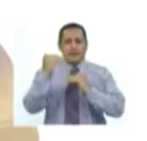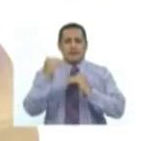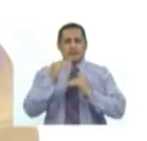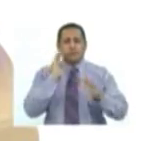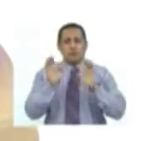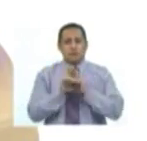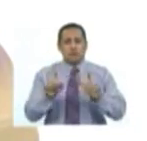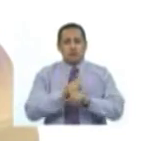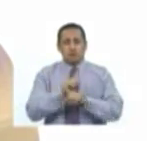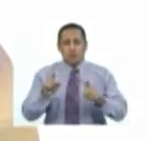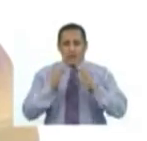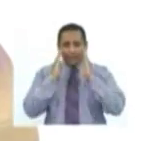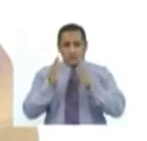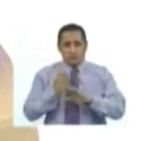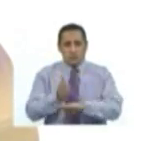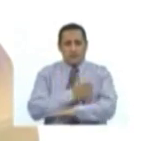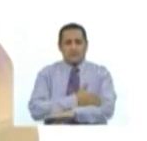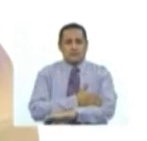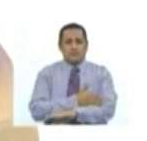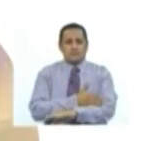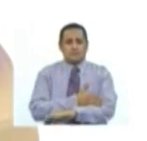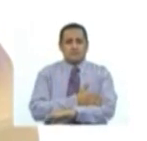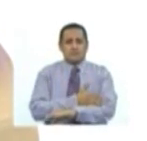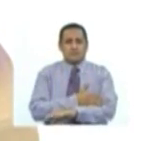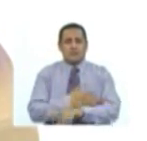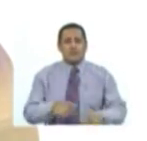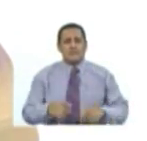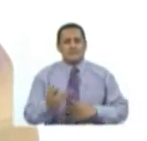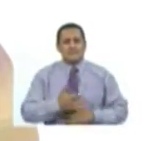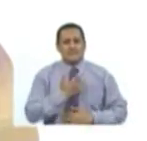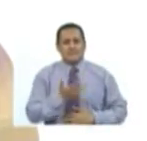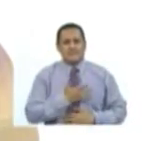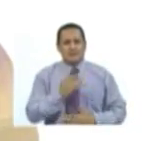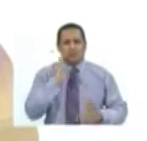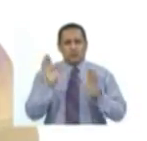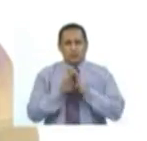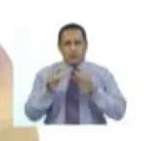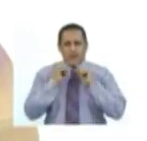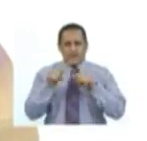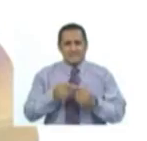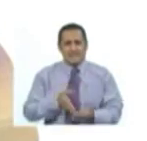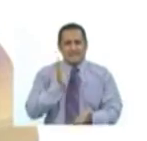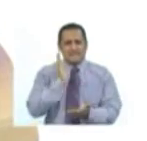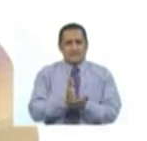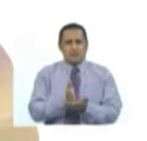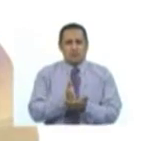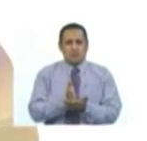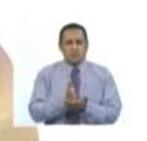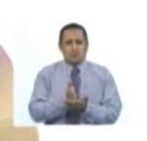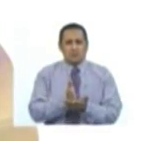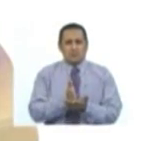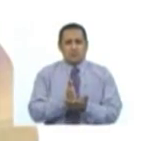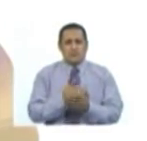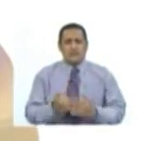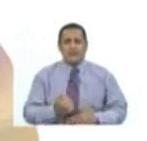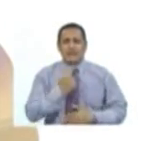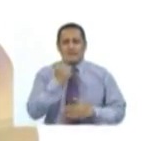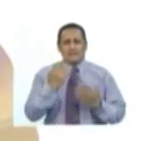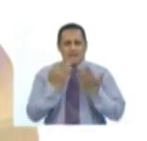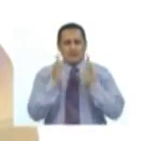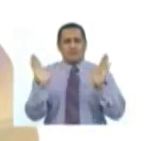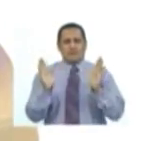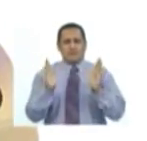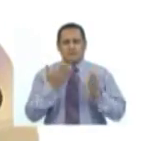sin ser escuchado previamente, siente que ese castigo es